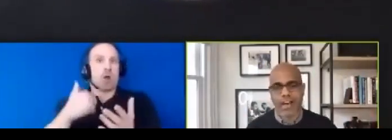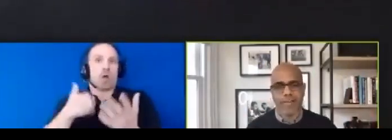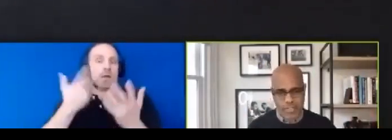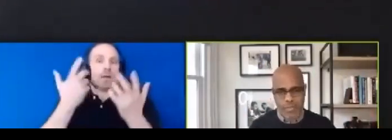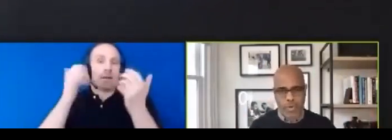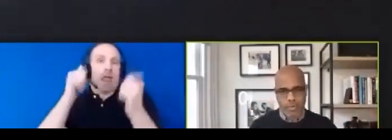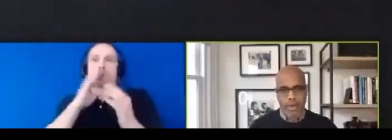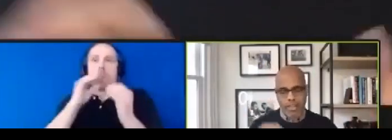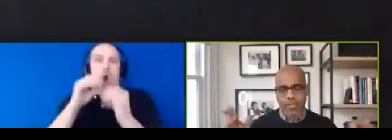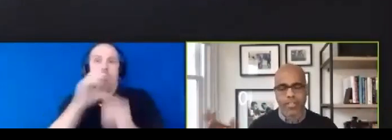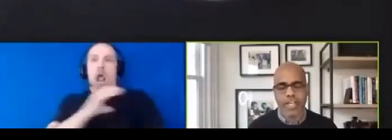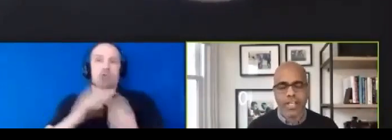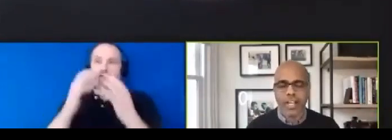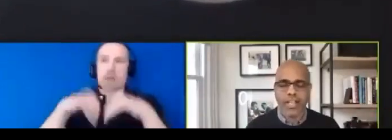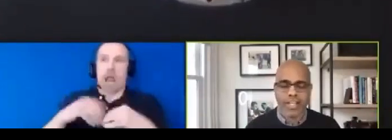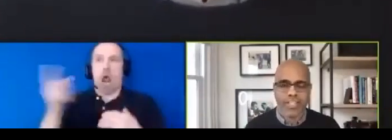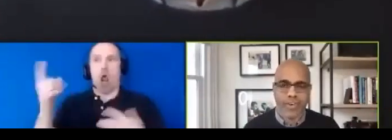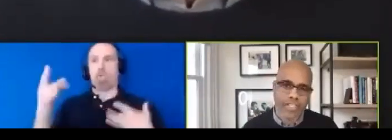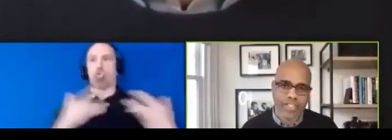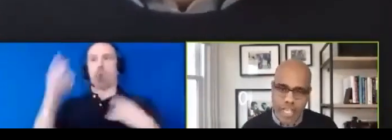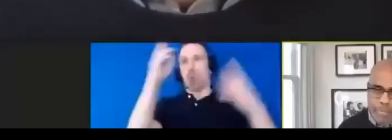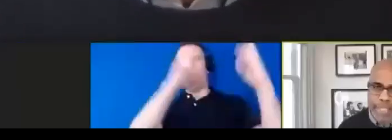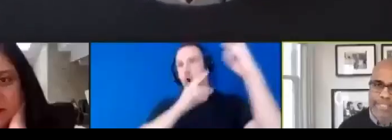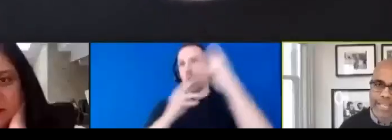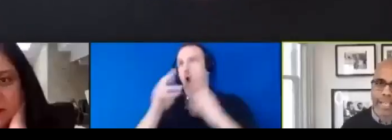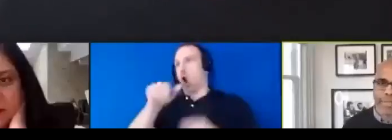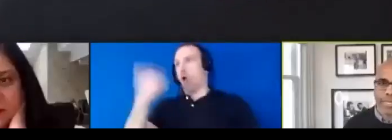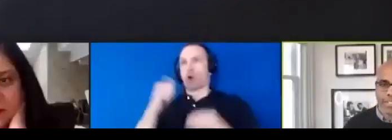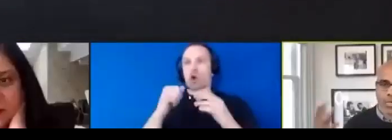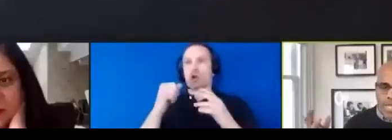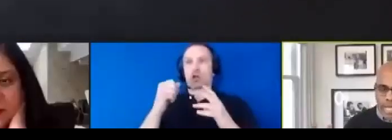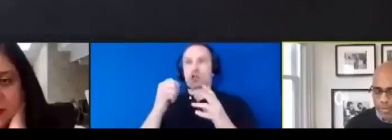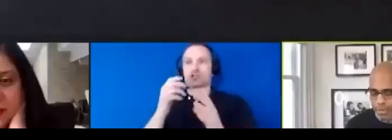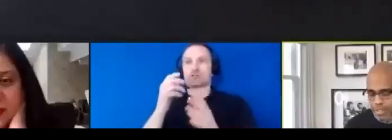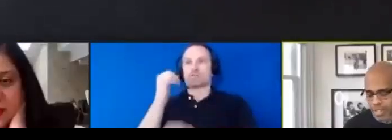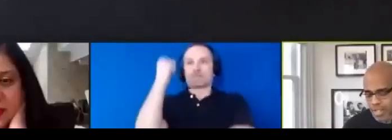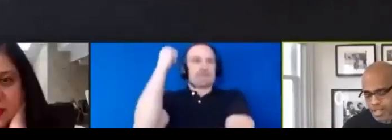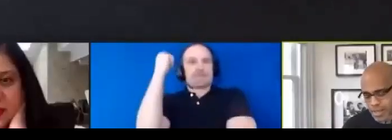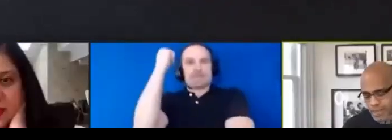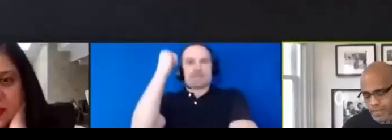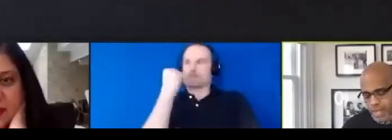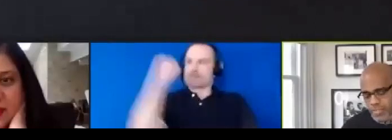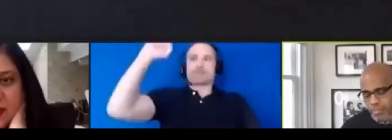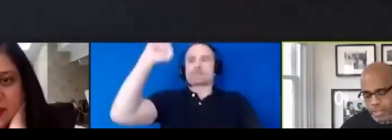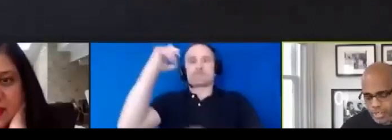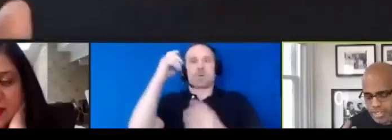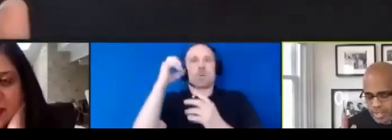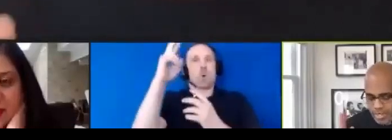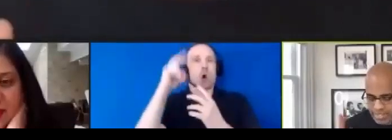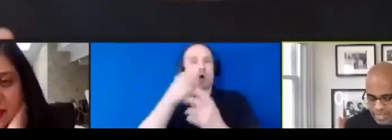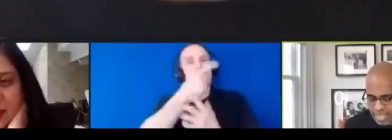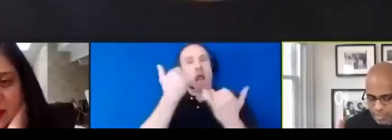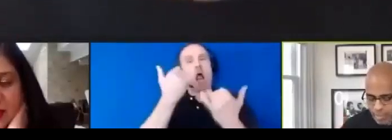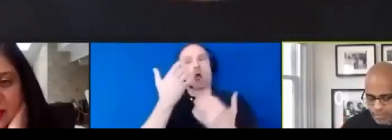algunas personas no podrán ser sacadas de su vivienda desalojadas está en general eso es